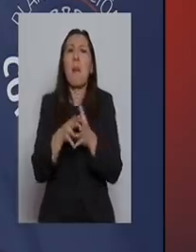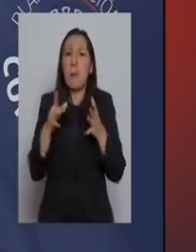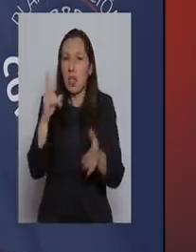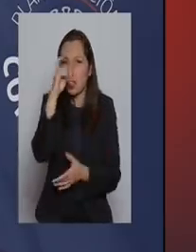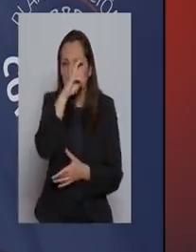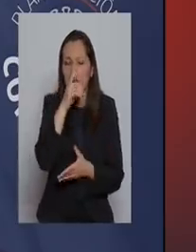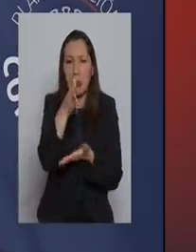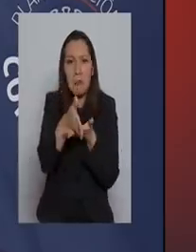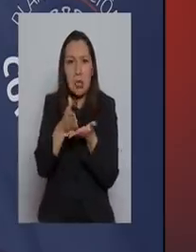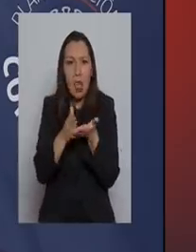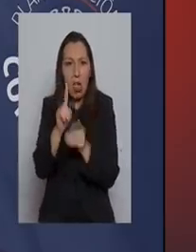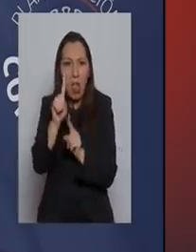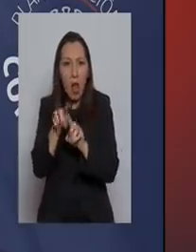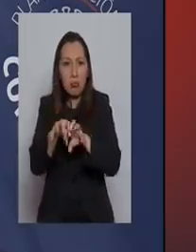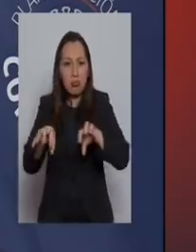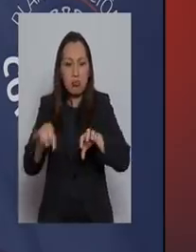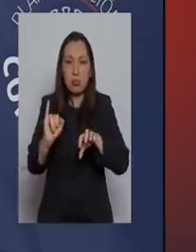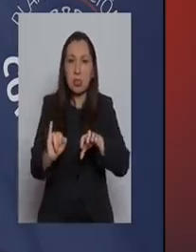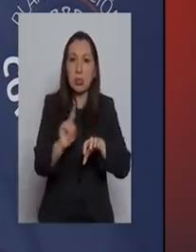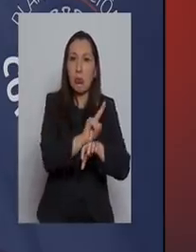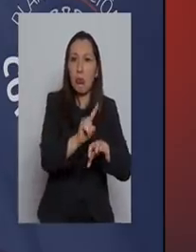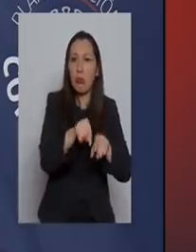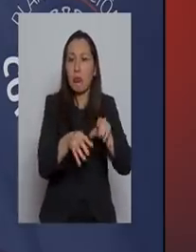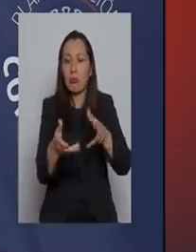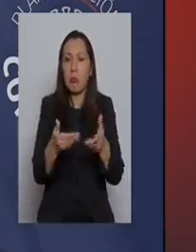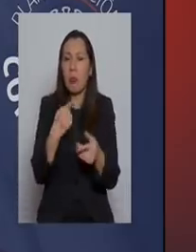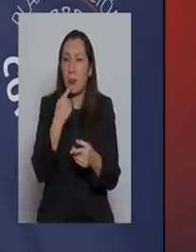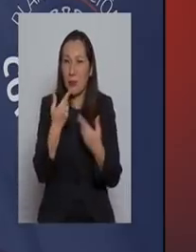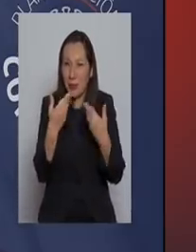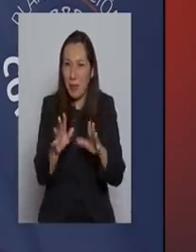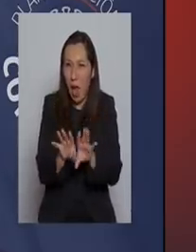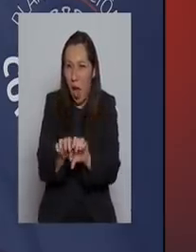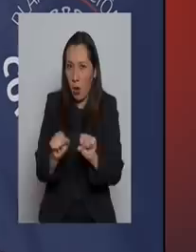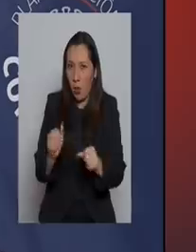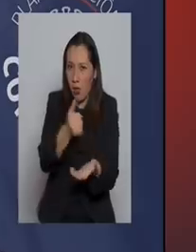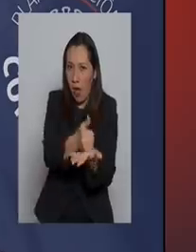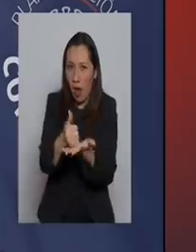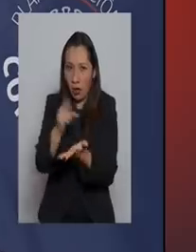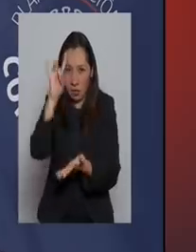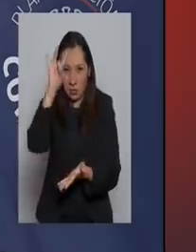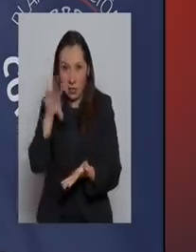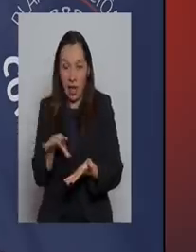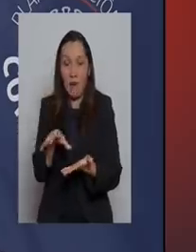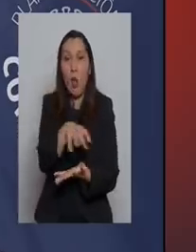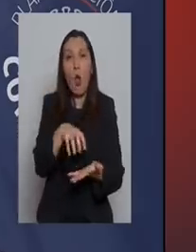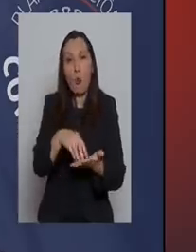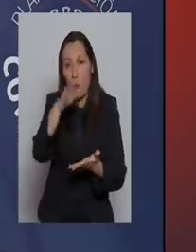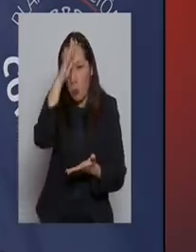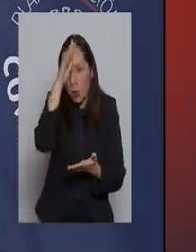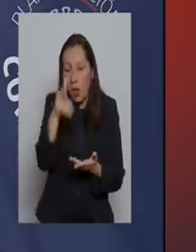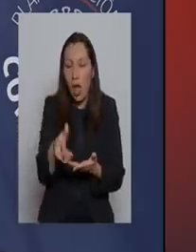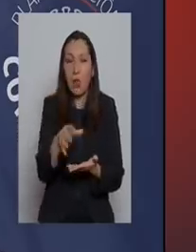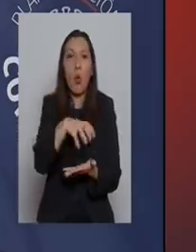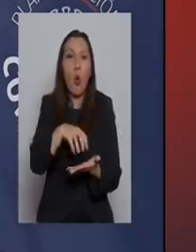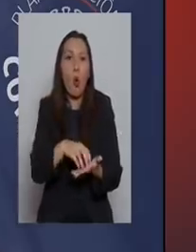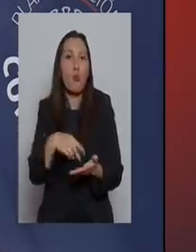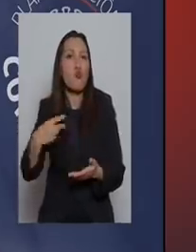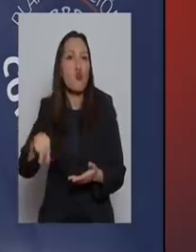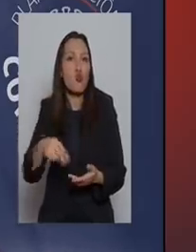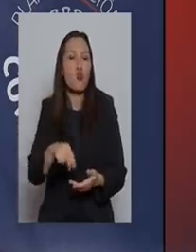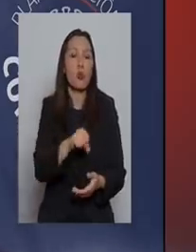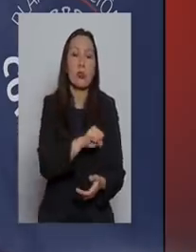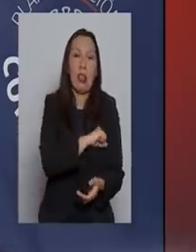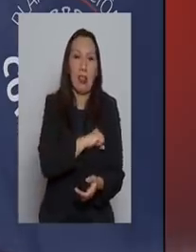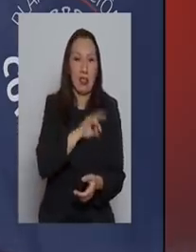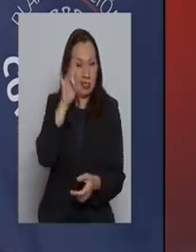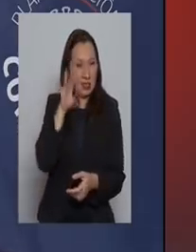complejo ahora que van algunas divididas. Primero preguntarle si esto ya está en coordinación con los alcaldes, por ejemplo, de la comuna de Puente Alto, de la comuna de Ñuñoa y de